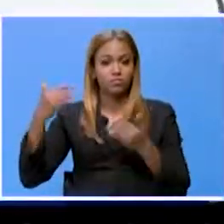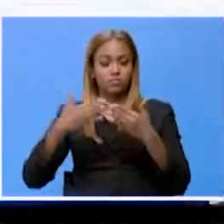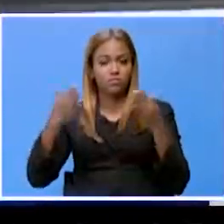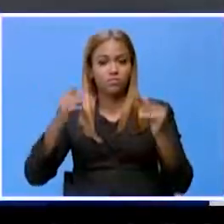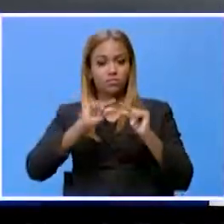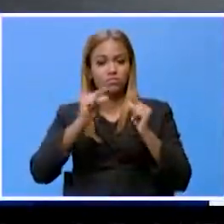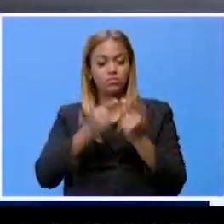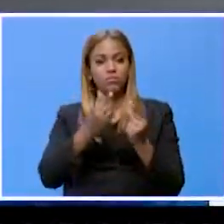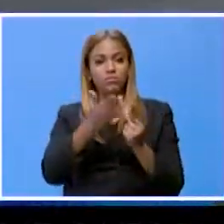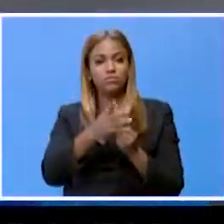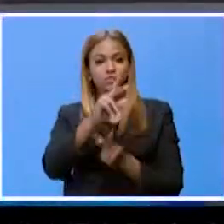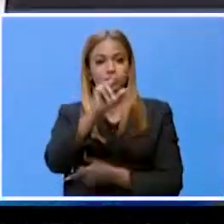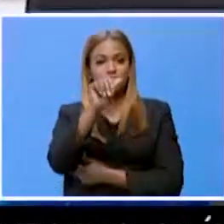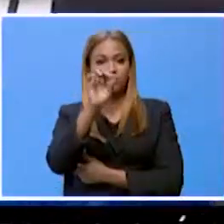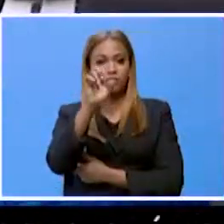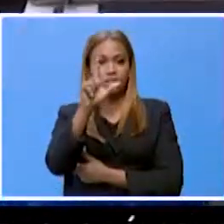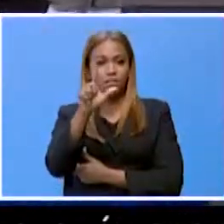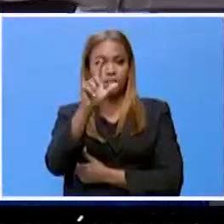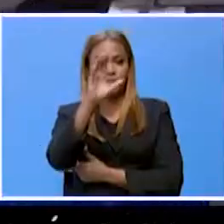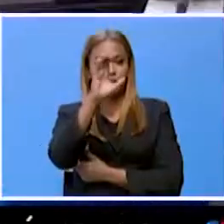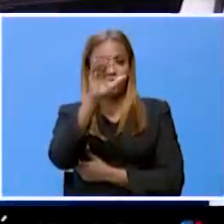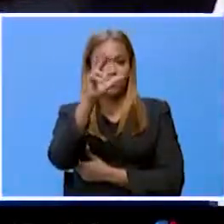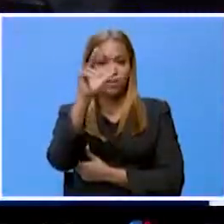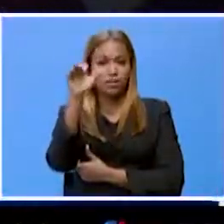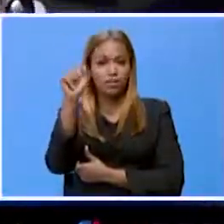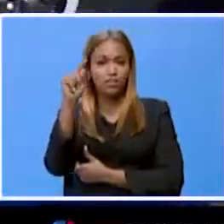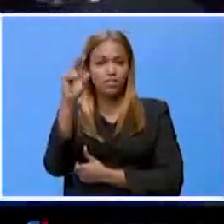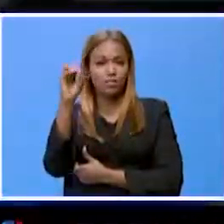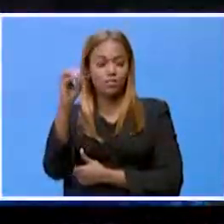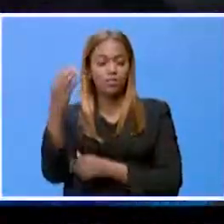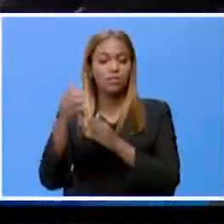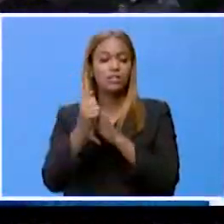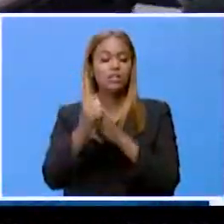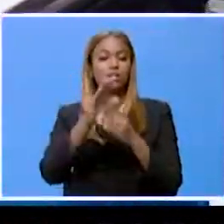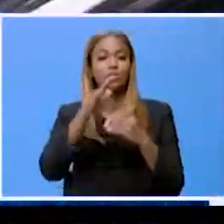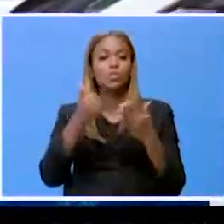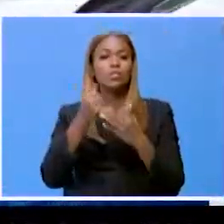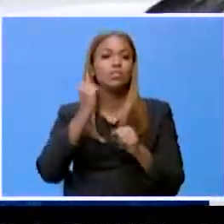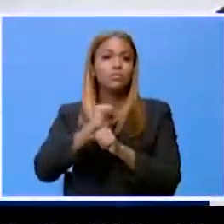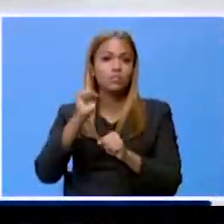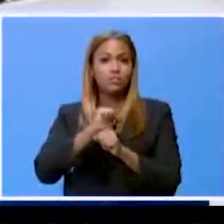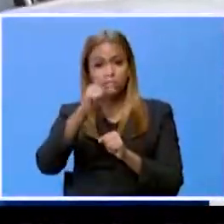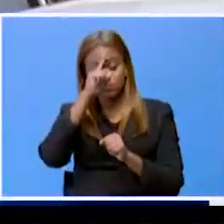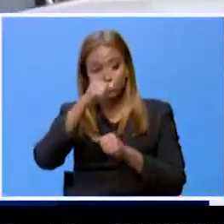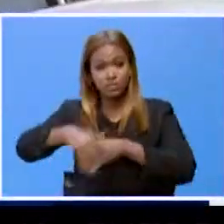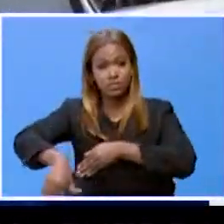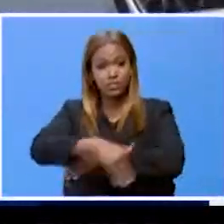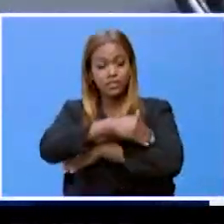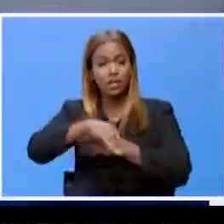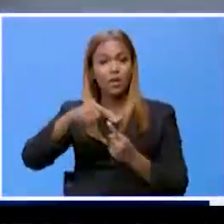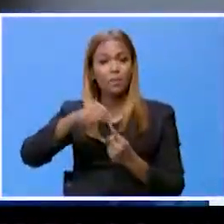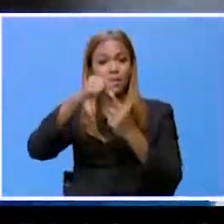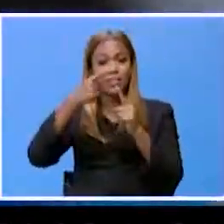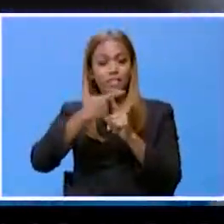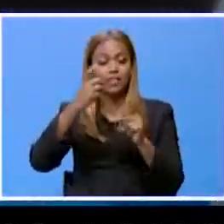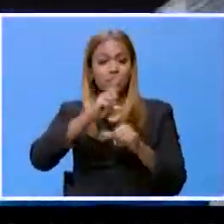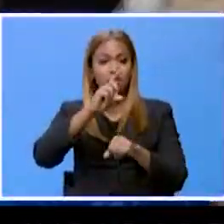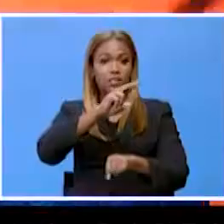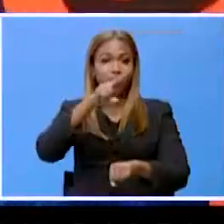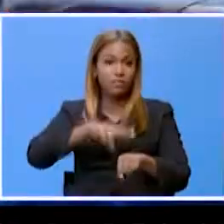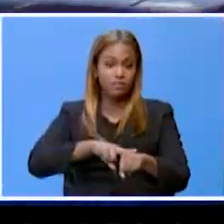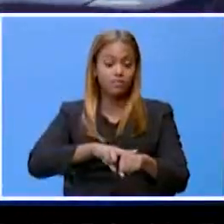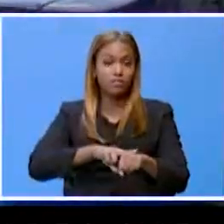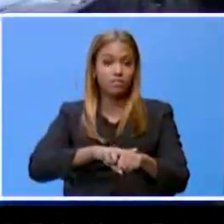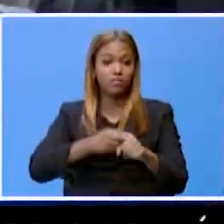de brigada Rafael Carrasco, dirigió todo un operativo en calles principales del Distrito